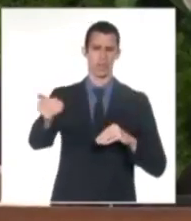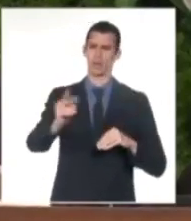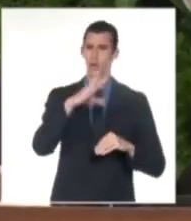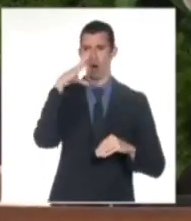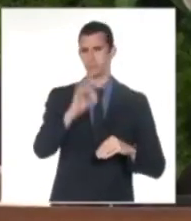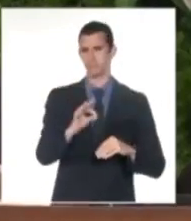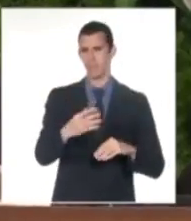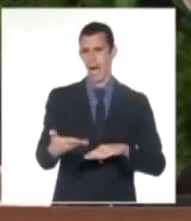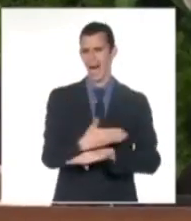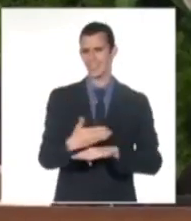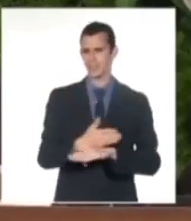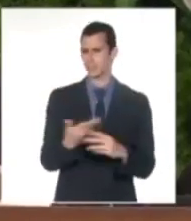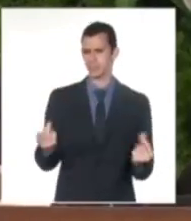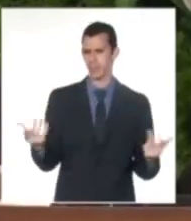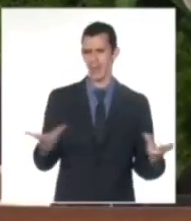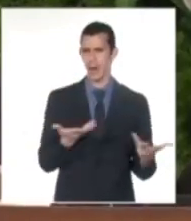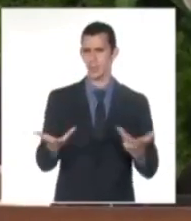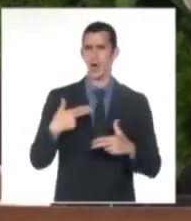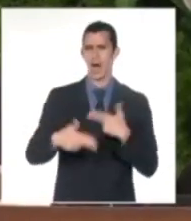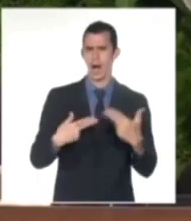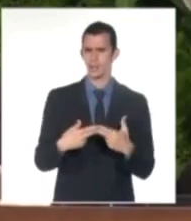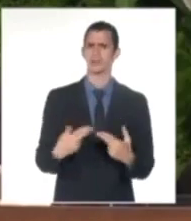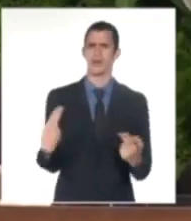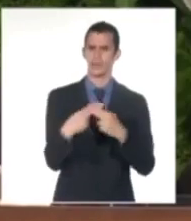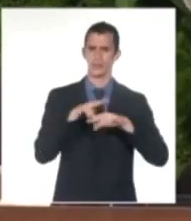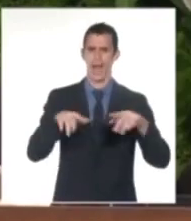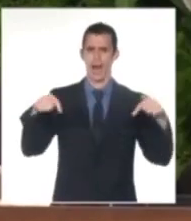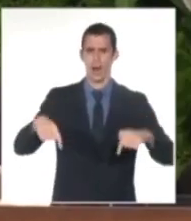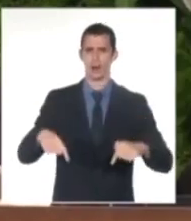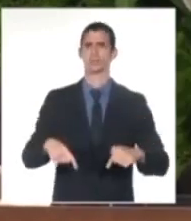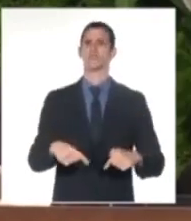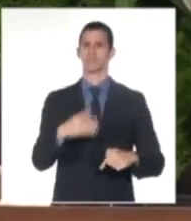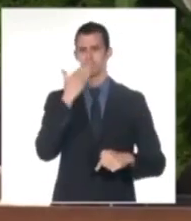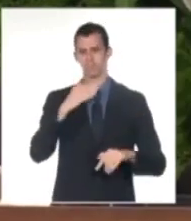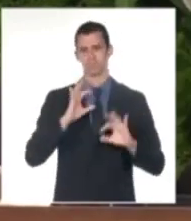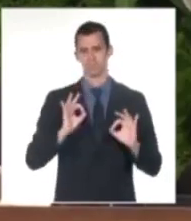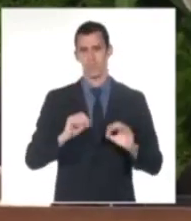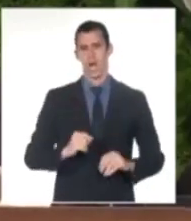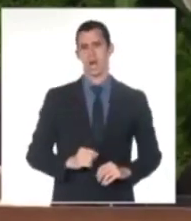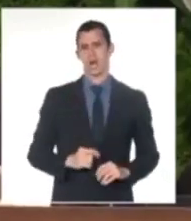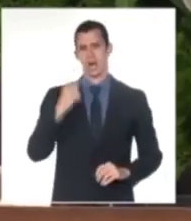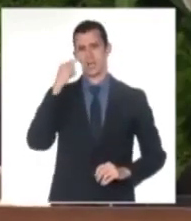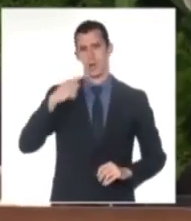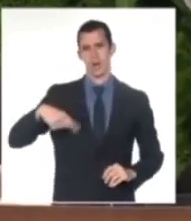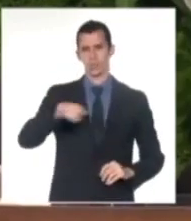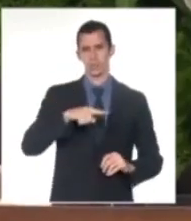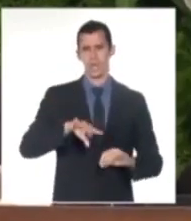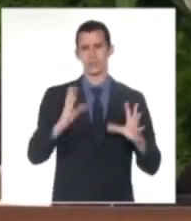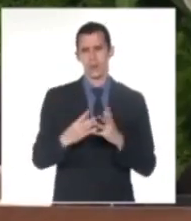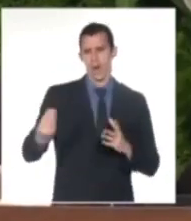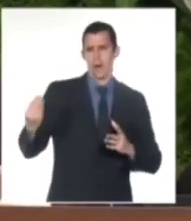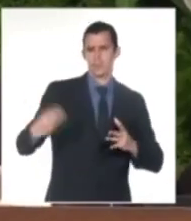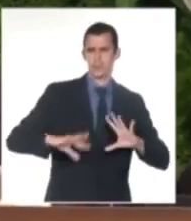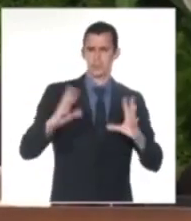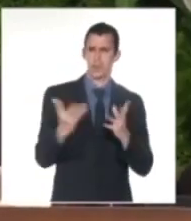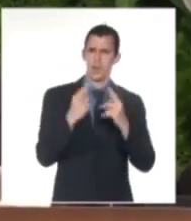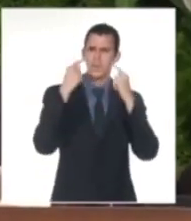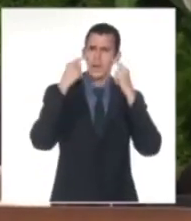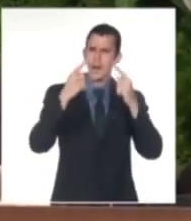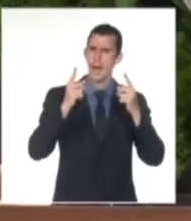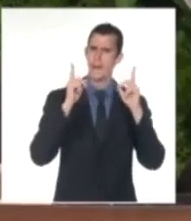eso quiero empezar exhortándonos a aprovechar las potencialidades, la capacidad y la voluntad política para